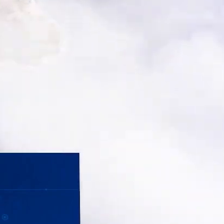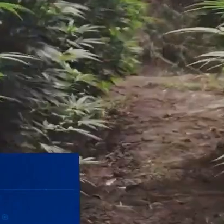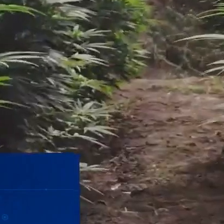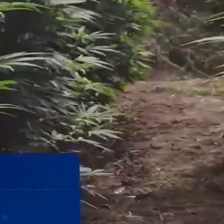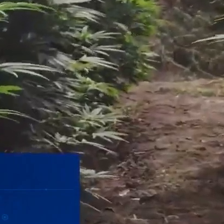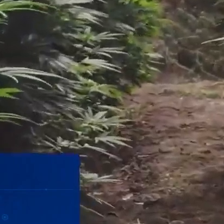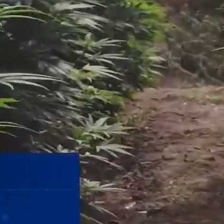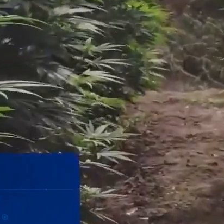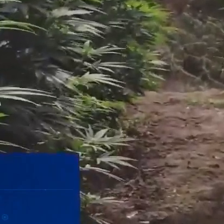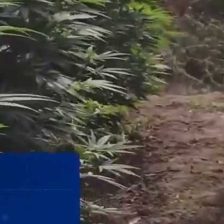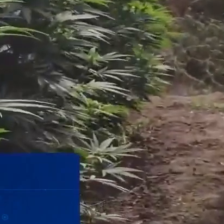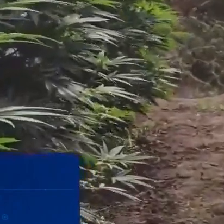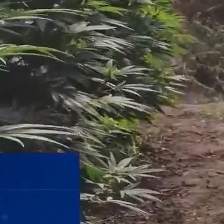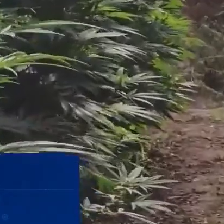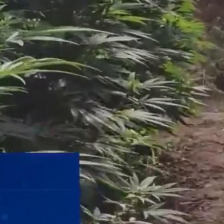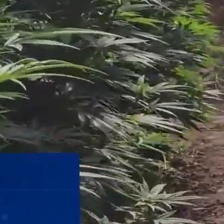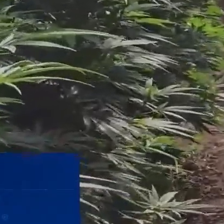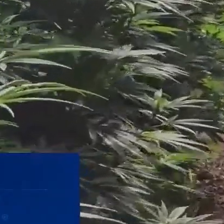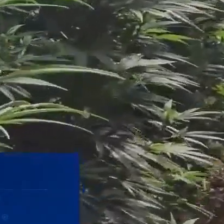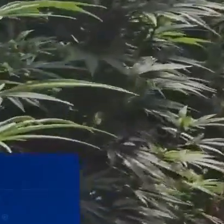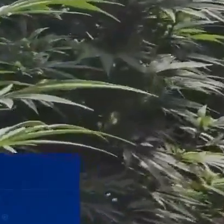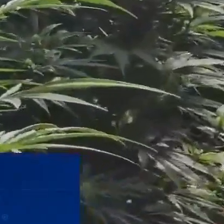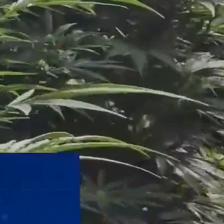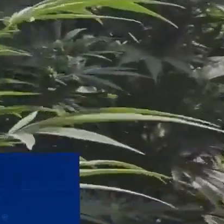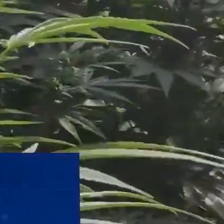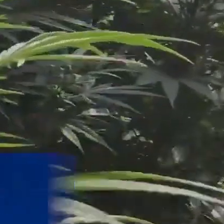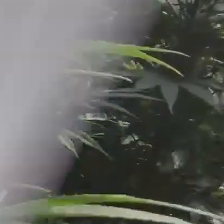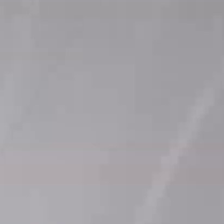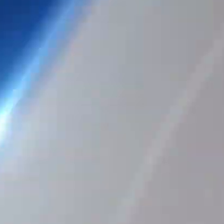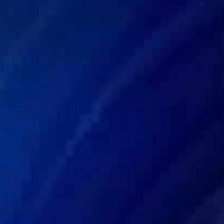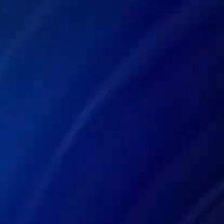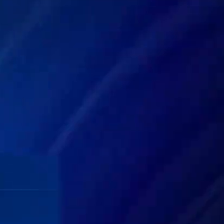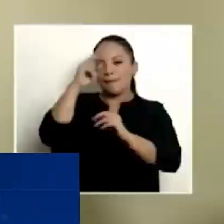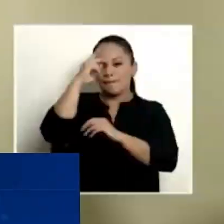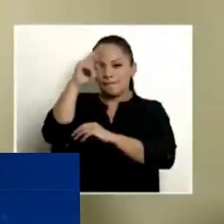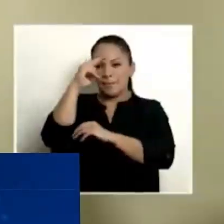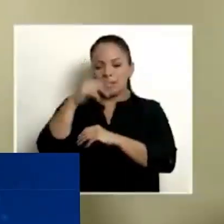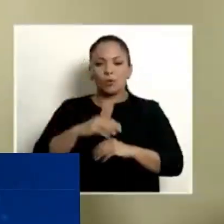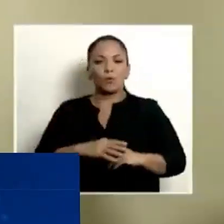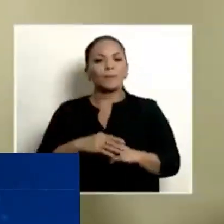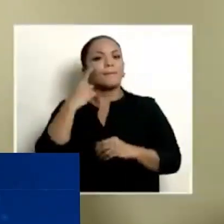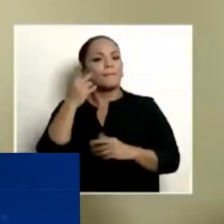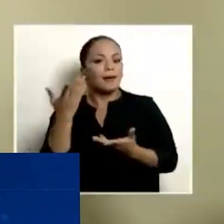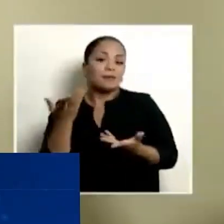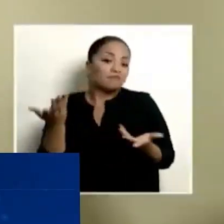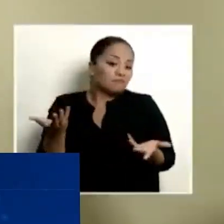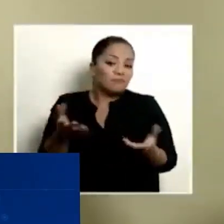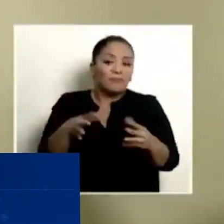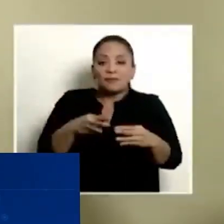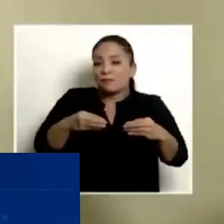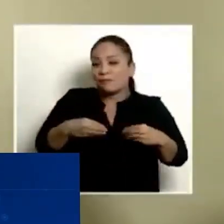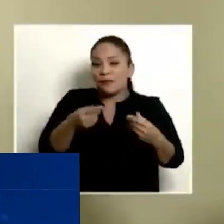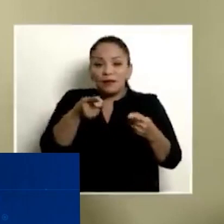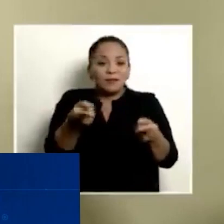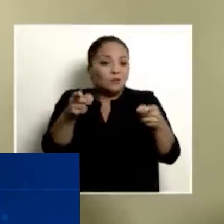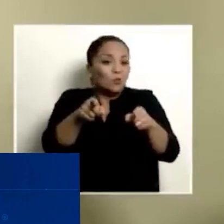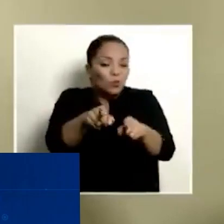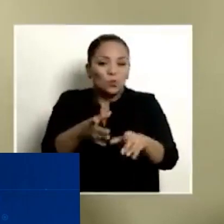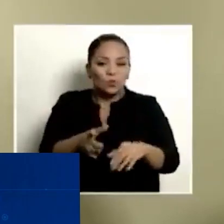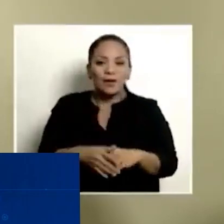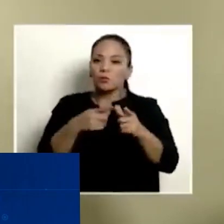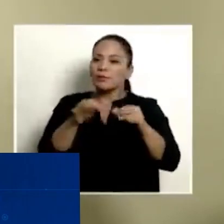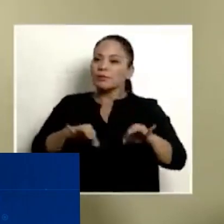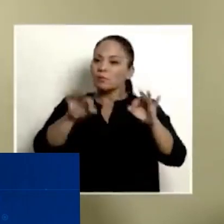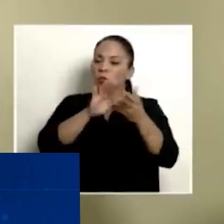una realidad que no se puede esconder, pero que sí se puede regular. Reconocer la realidad de que esto ocurre,